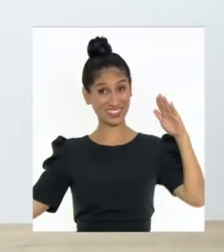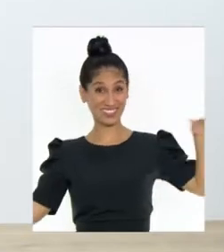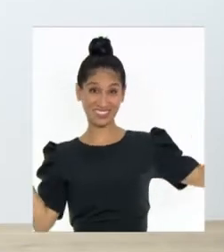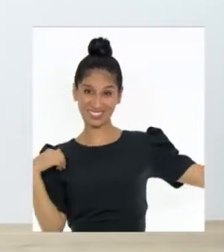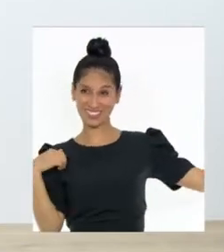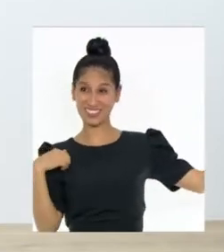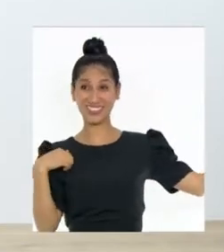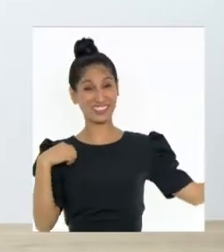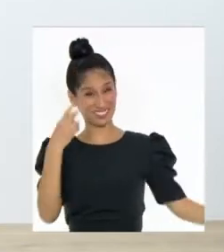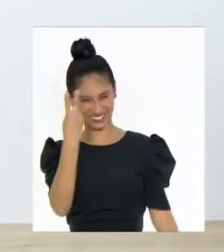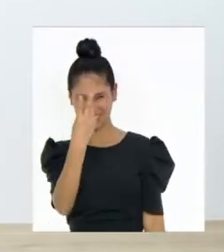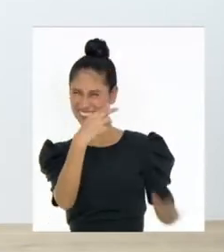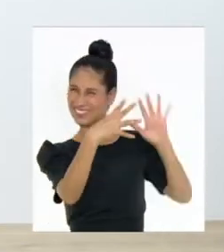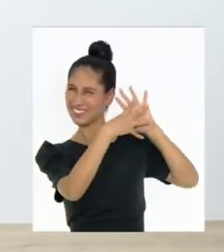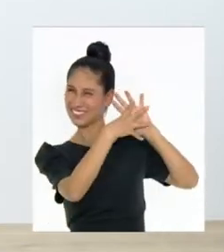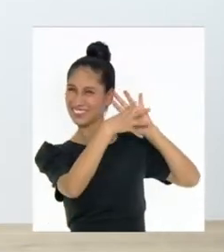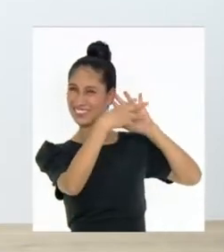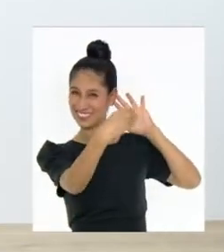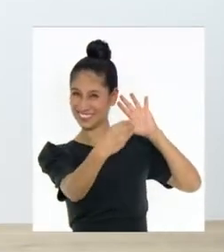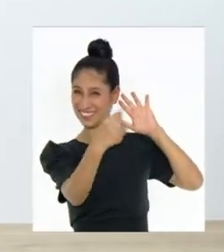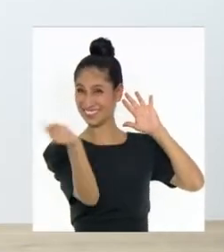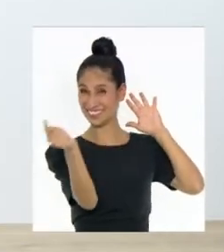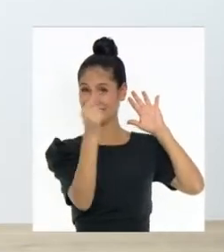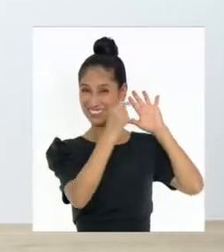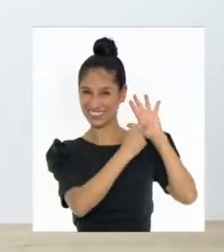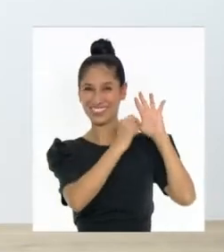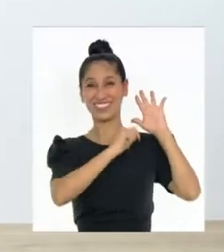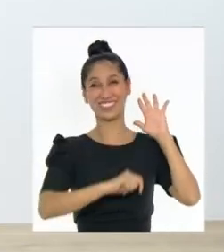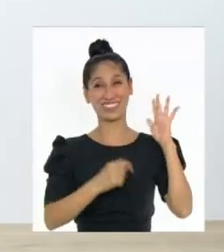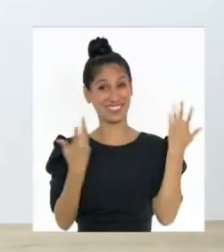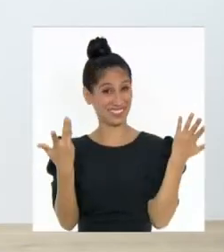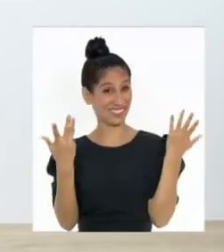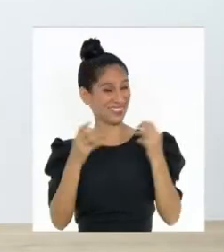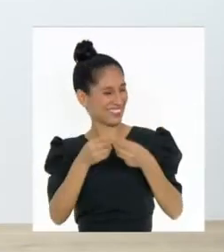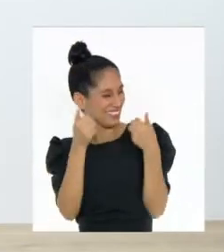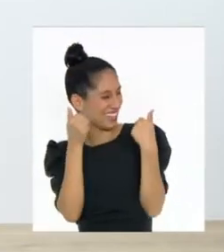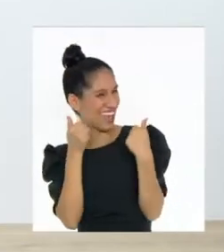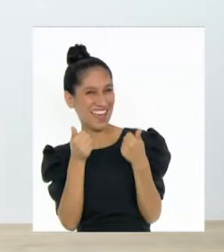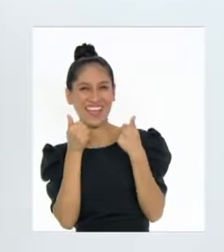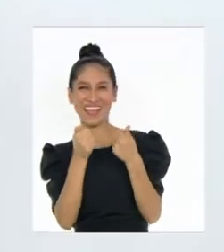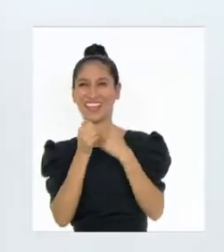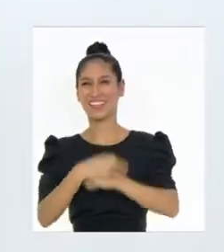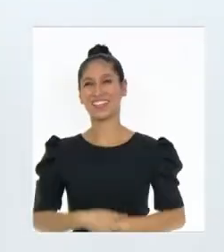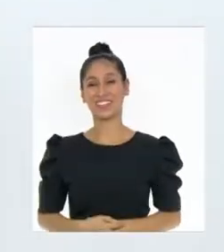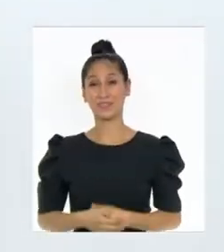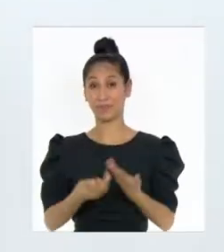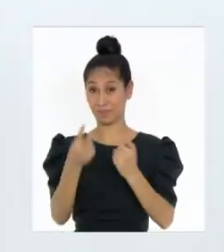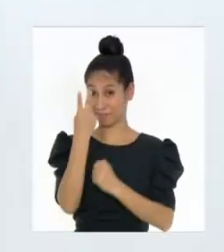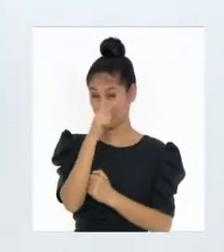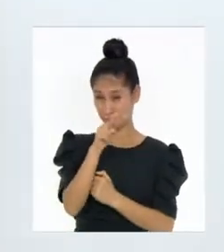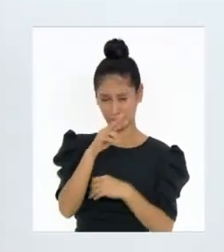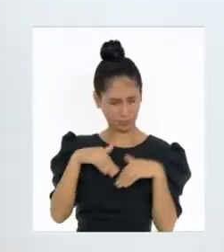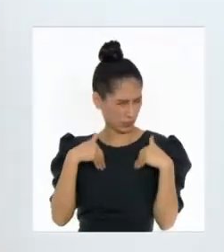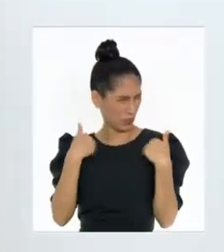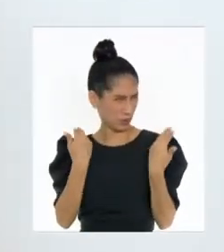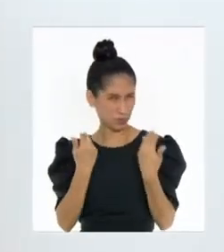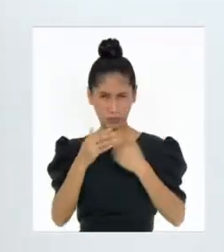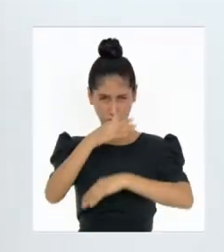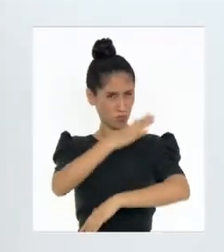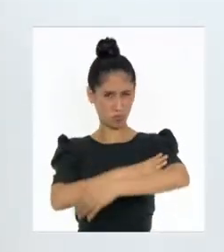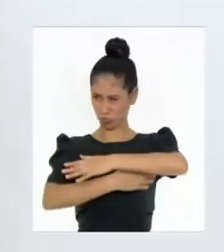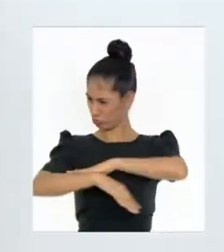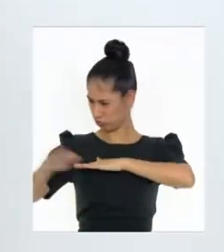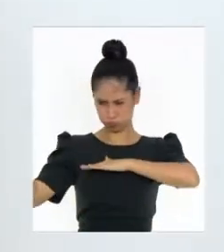4, 5, 6, 7, 8. Muy bien. ¿Vieron que podemos hacer diferentes ejercicios